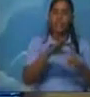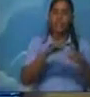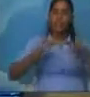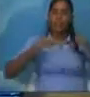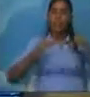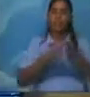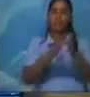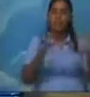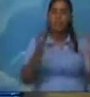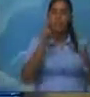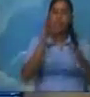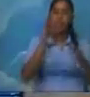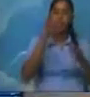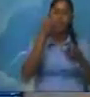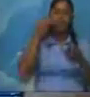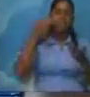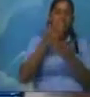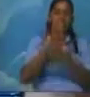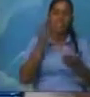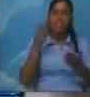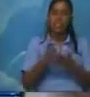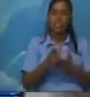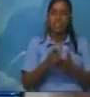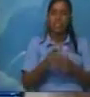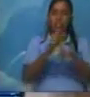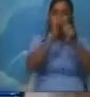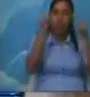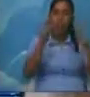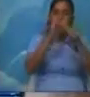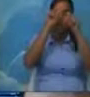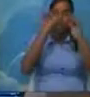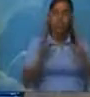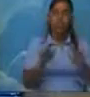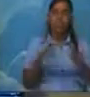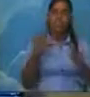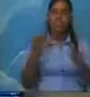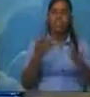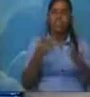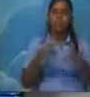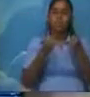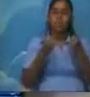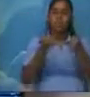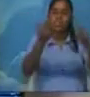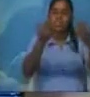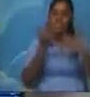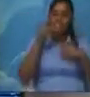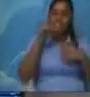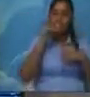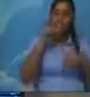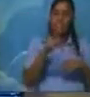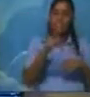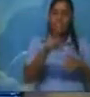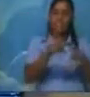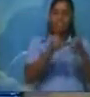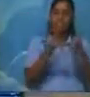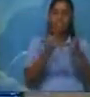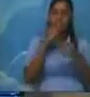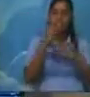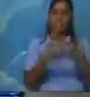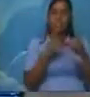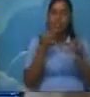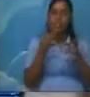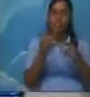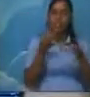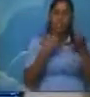abierta en dos sacrificada a los dioses muertos Qué pasa si se trae esa gallina y hace un